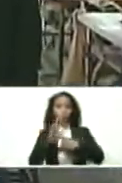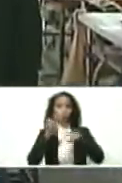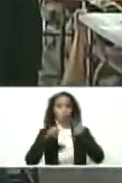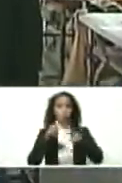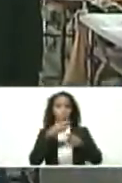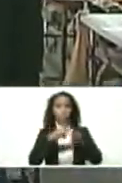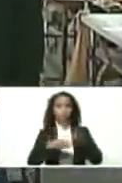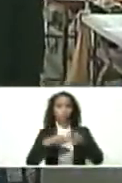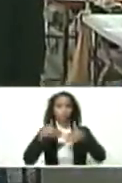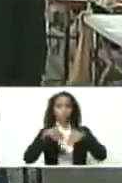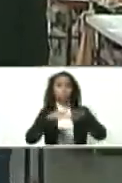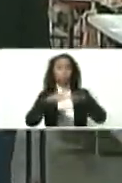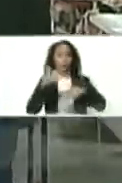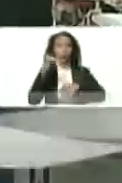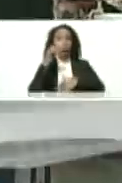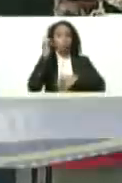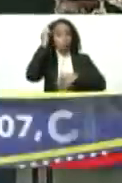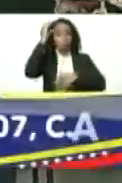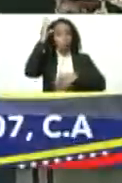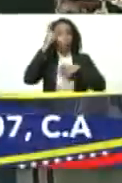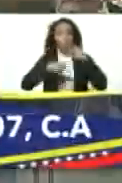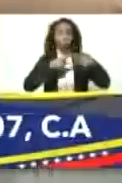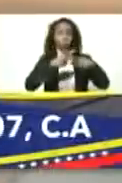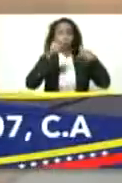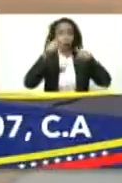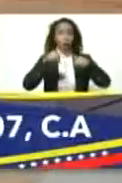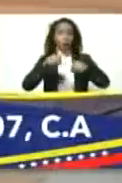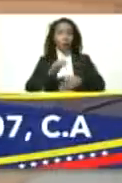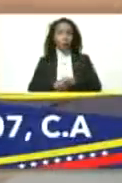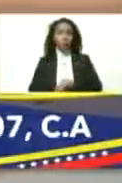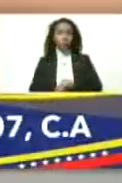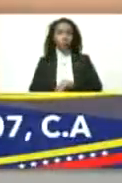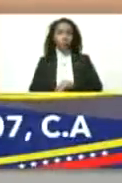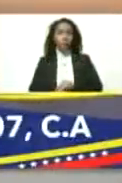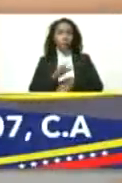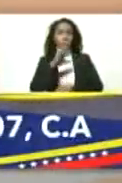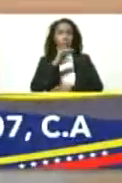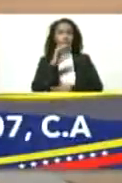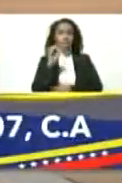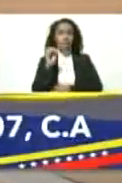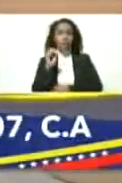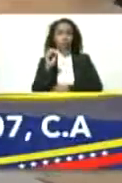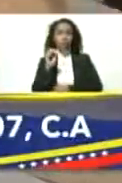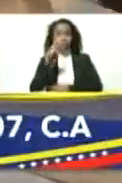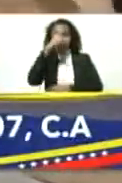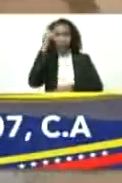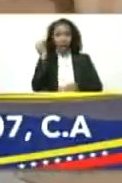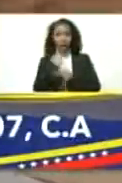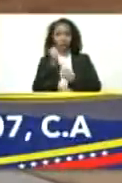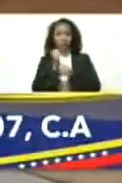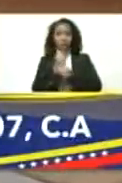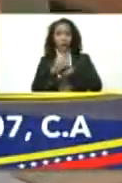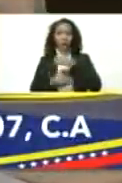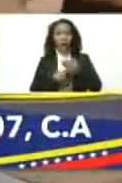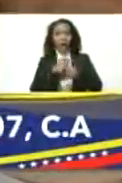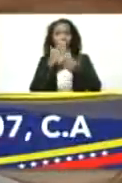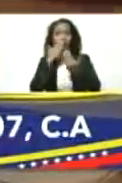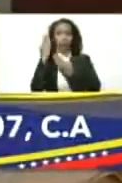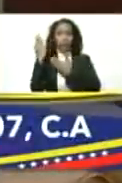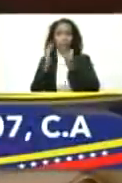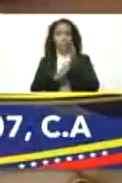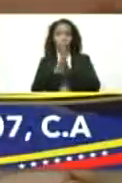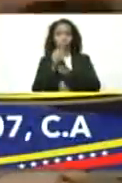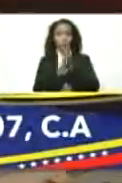productos textiles que ellos tienen la capacidad de producir aquí. Tienen más de 300 empleos que generan con este